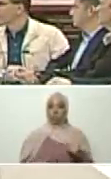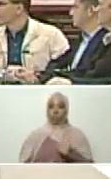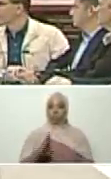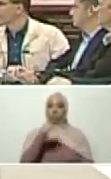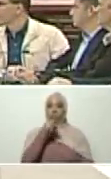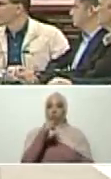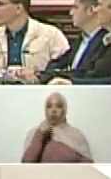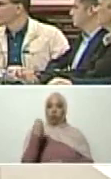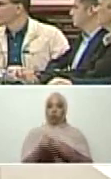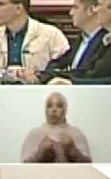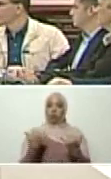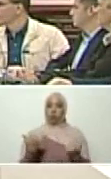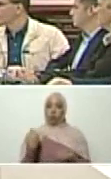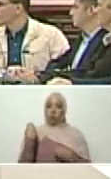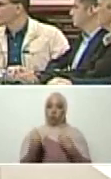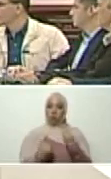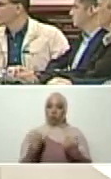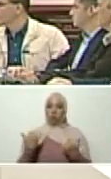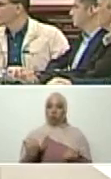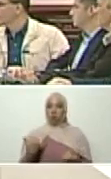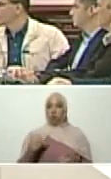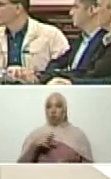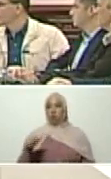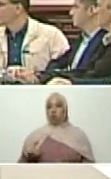hecho, que estoy haciendo, que estamos haciendo,